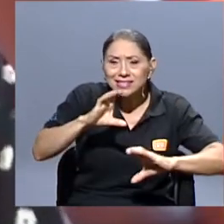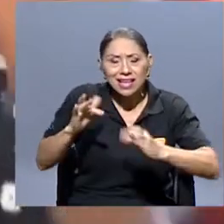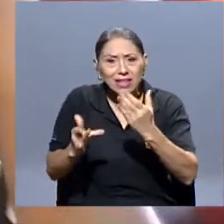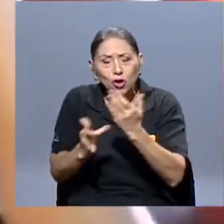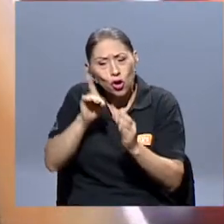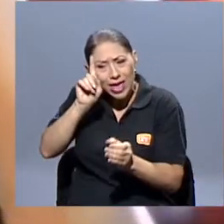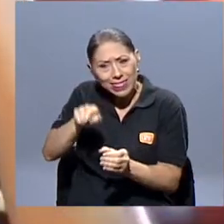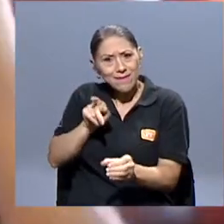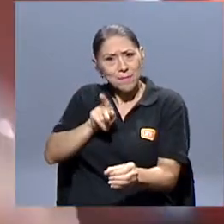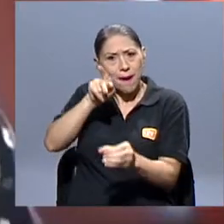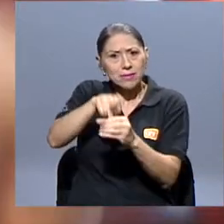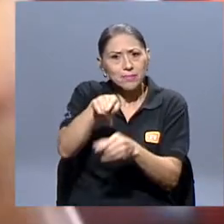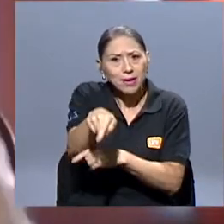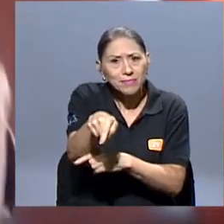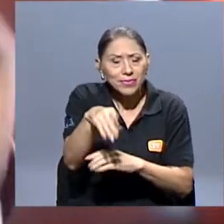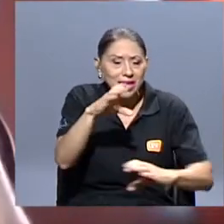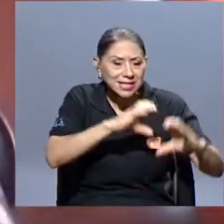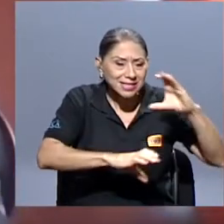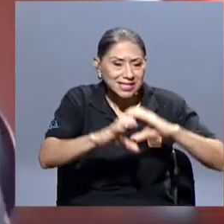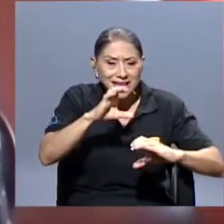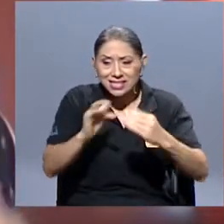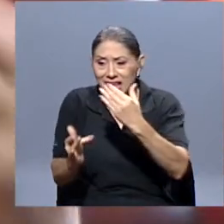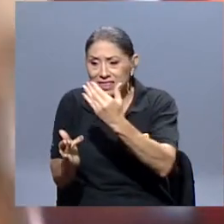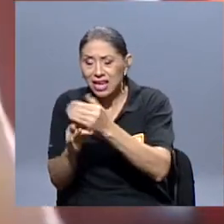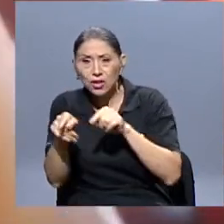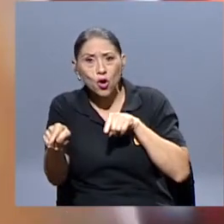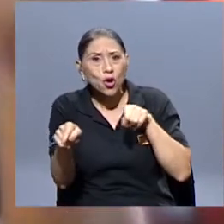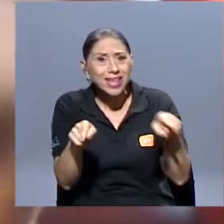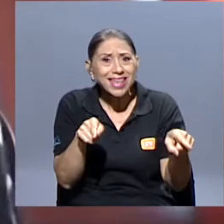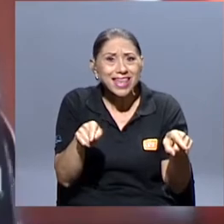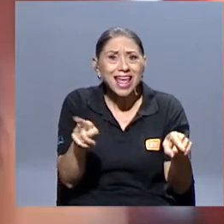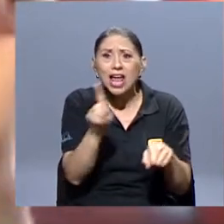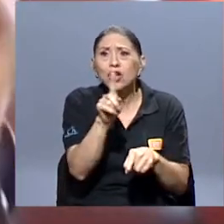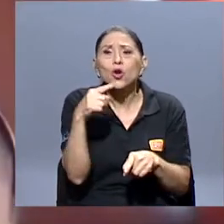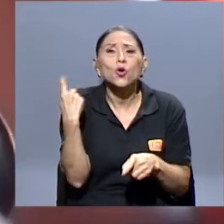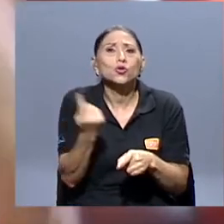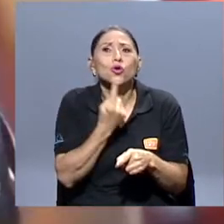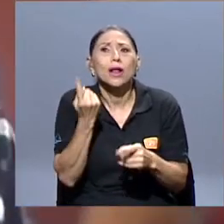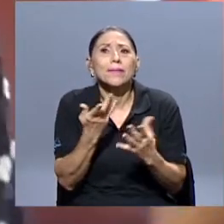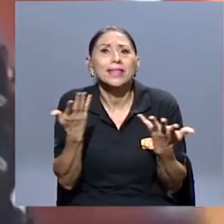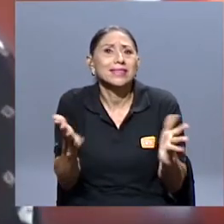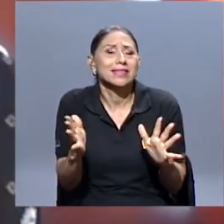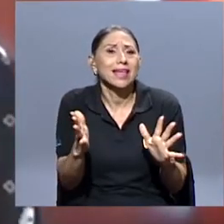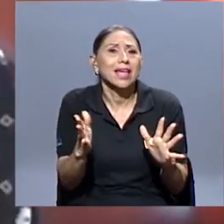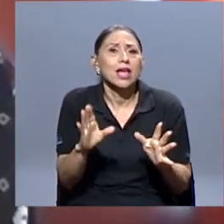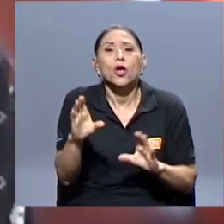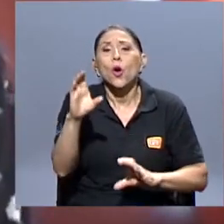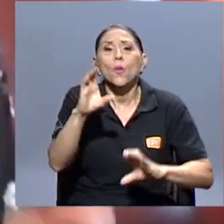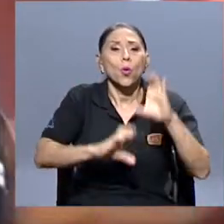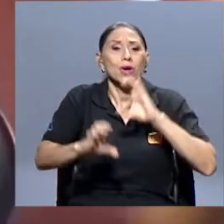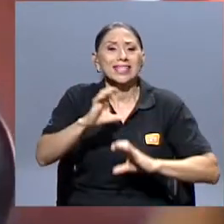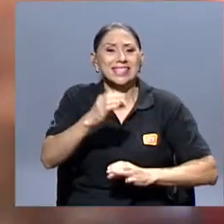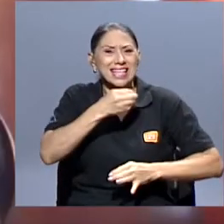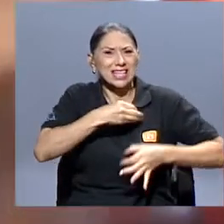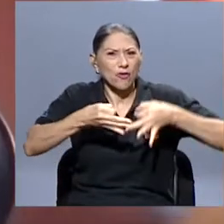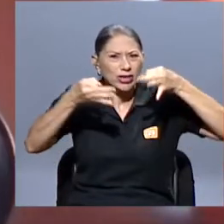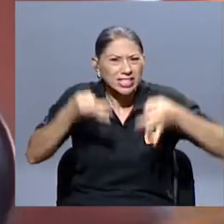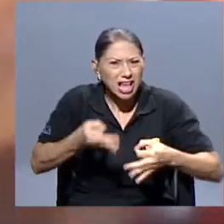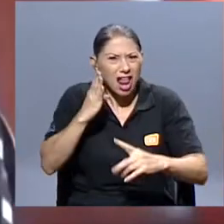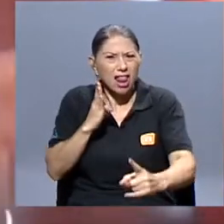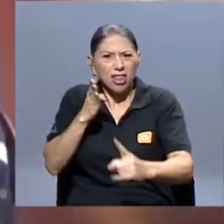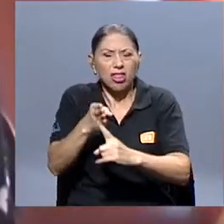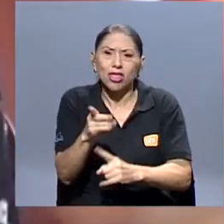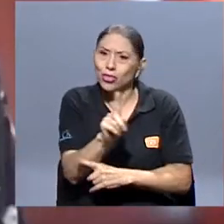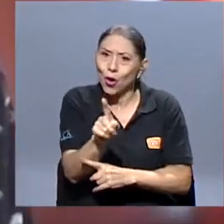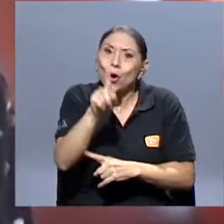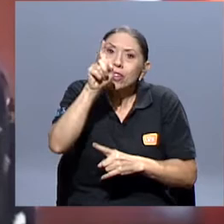utilizarse. La ciencia y la tecnología no es unidireccional, no existe ciencia oficial, por ejemplo, uh-huh. Sino que tiene que ser